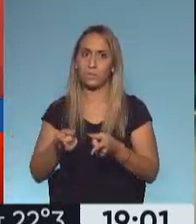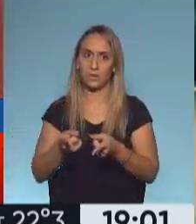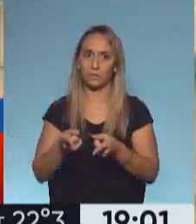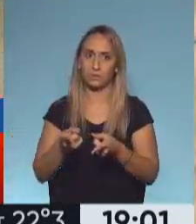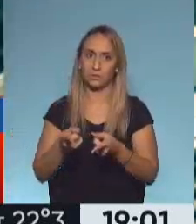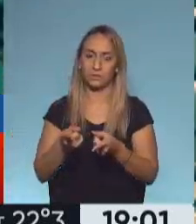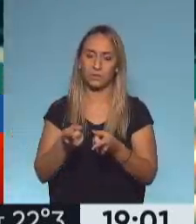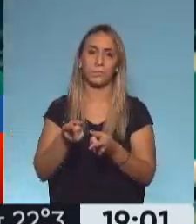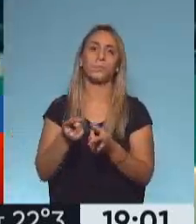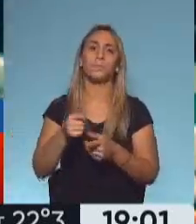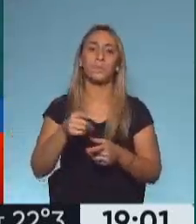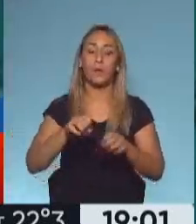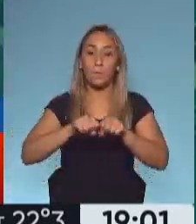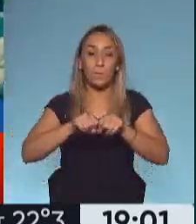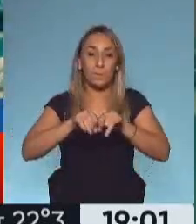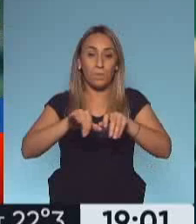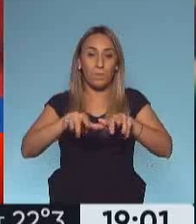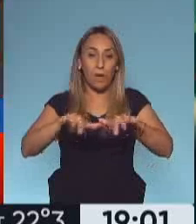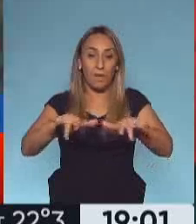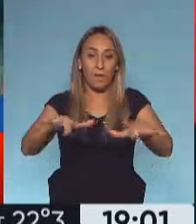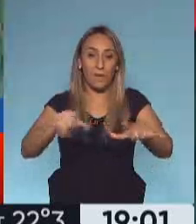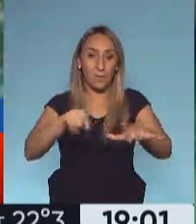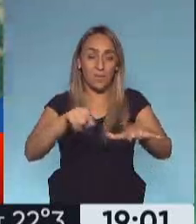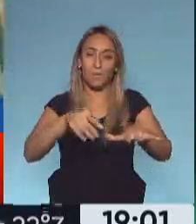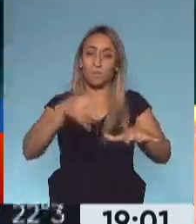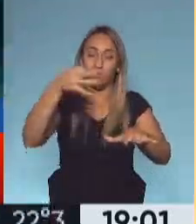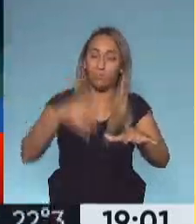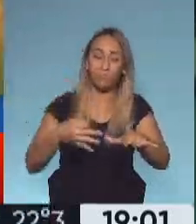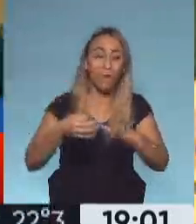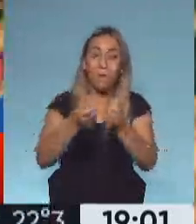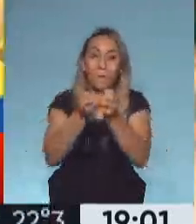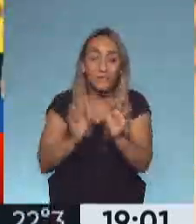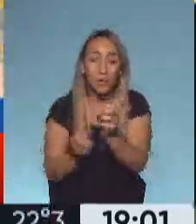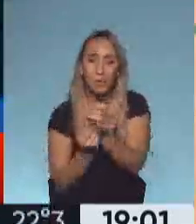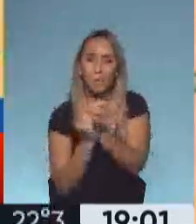El epicentro de la pandemia es el AMBA.